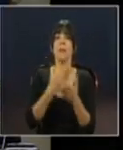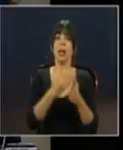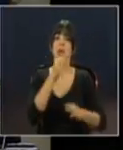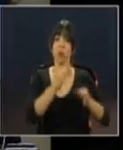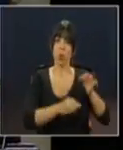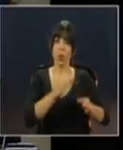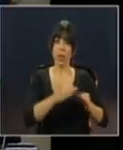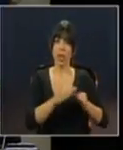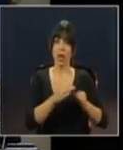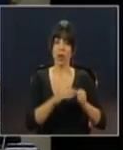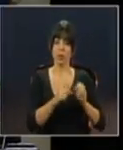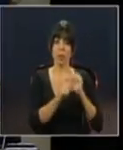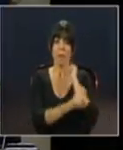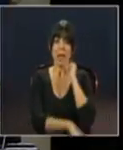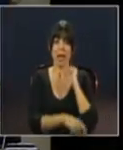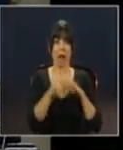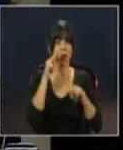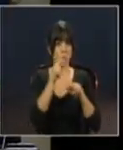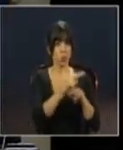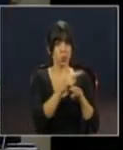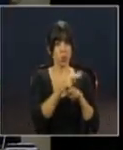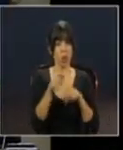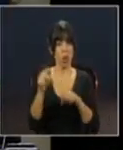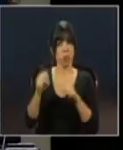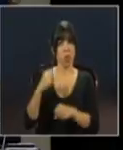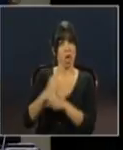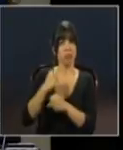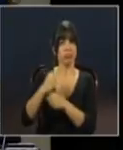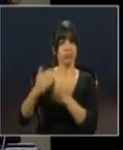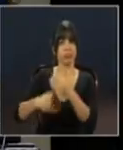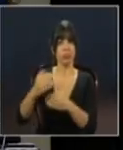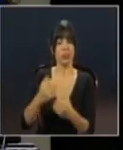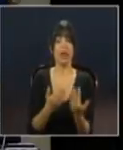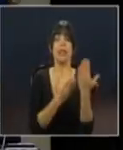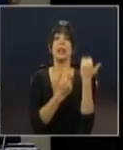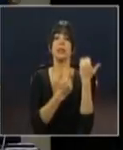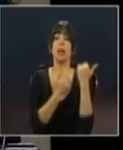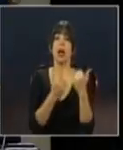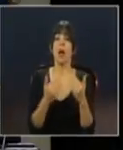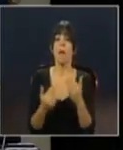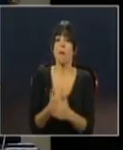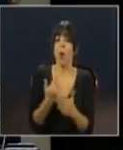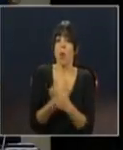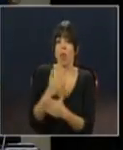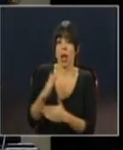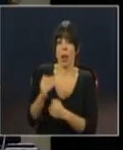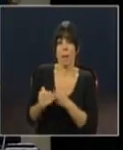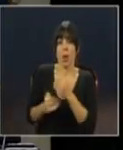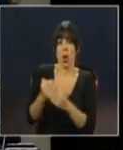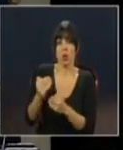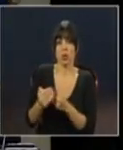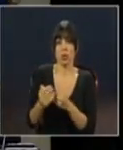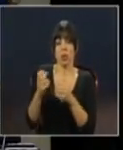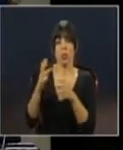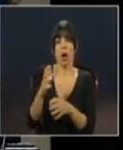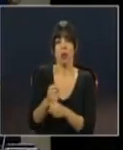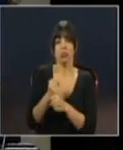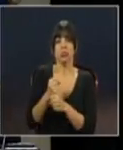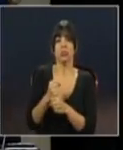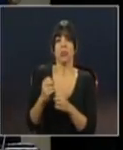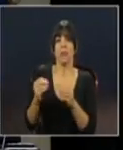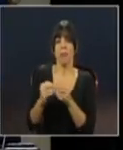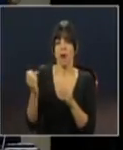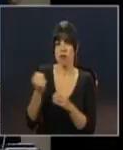jurídicos penalmente tutelados. Esperamos que la modernización de los procesos llegue a otras materias de fuerte